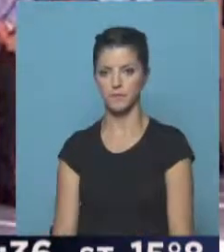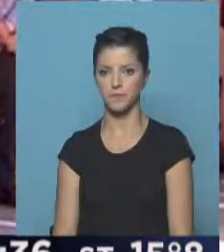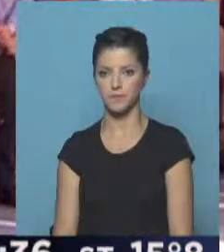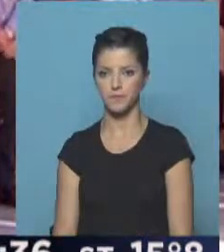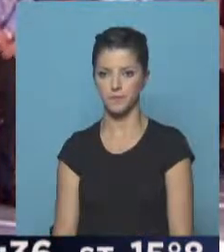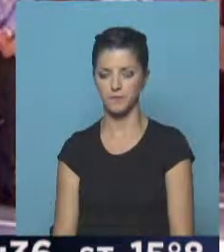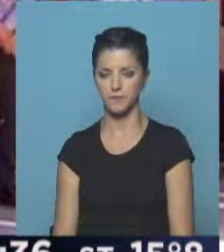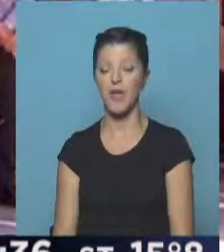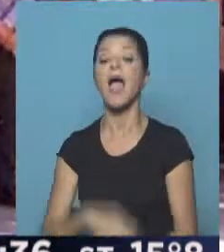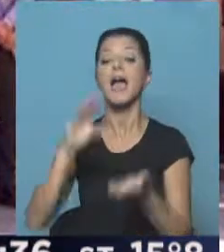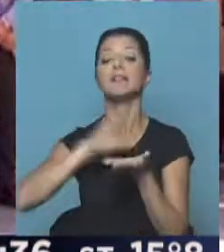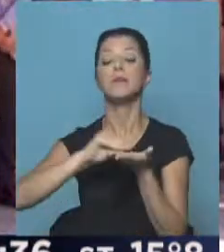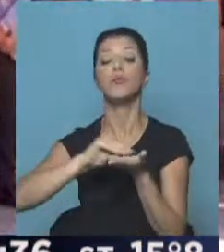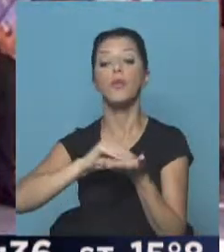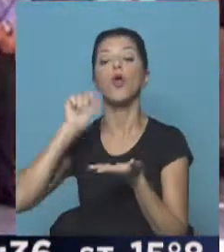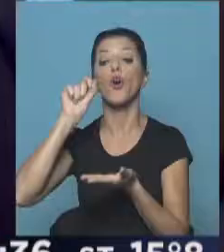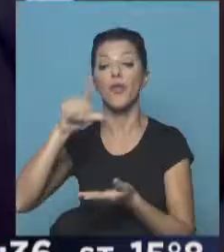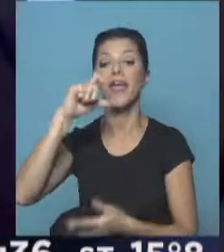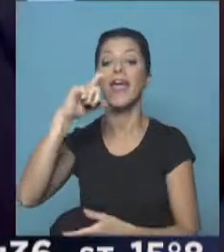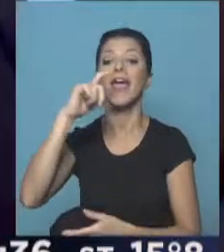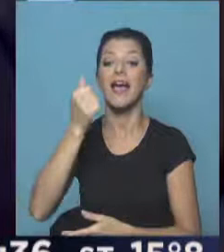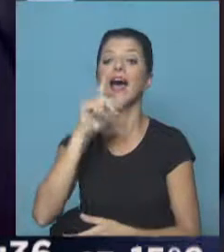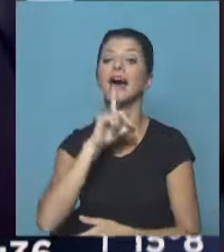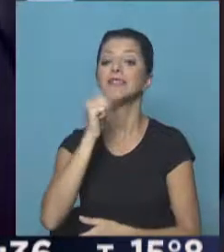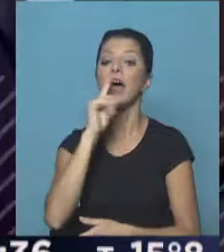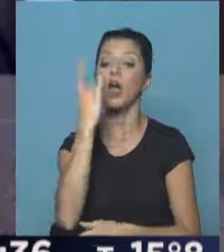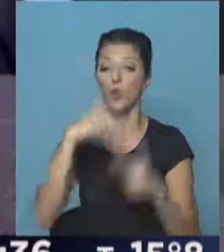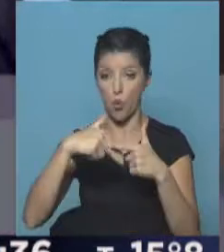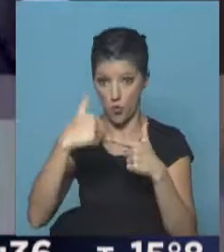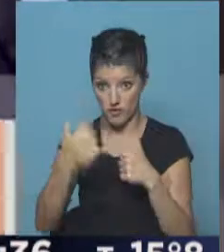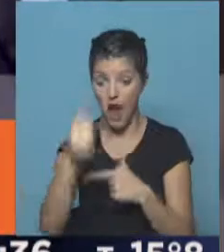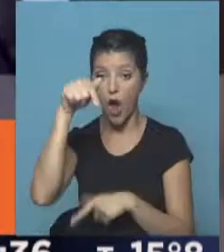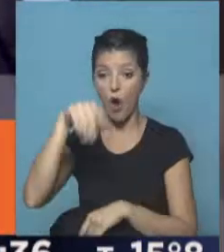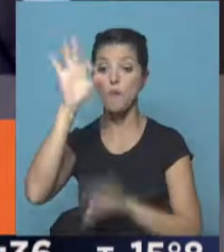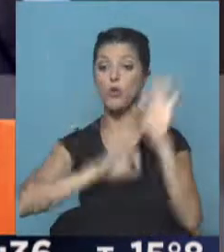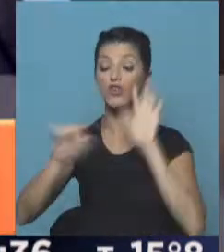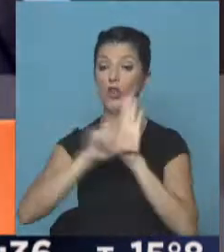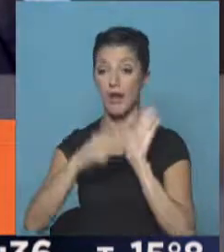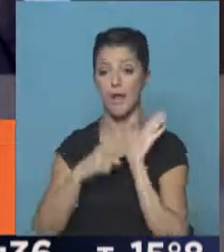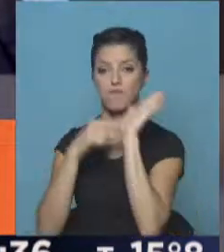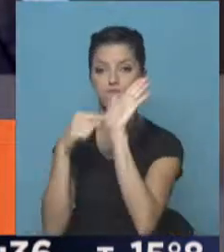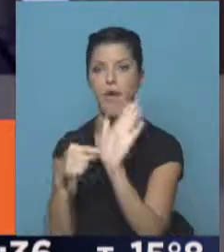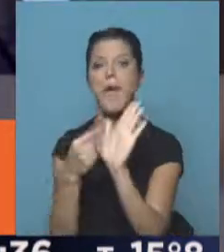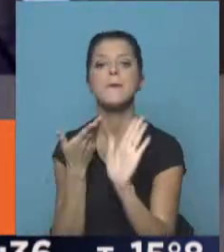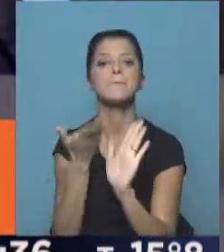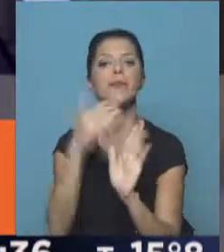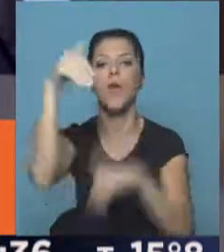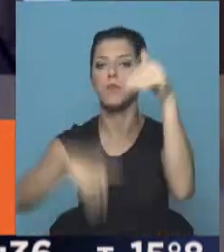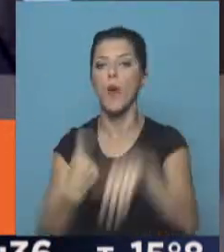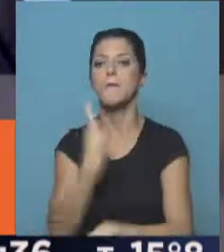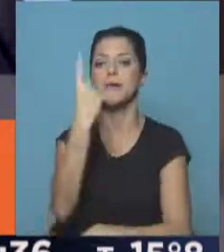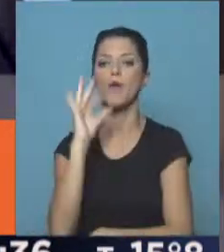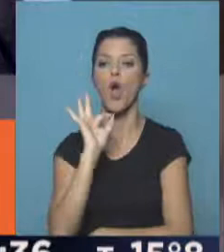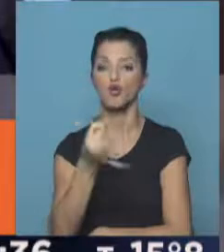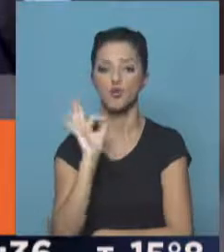Los diputados catalanes que integran la mayoría del bloque separatista presentaron un proyecto de ley que convoca un referendo para el 1 de octubre